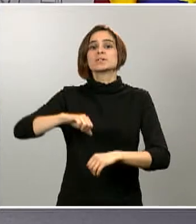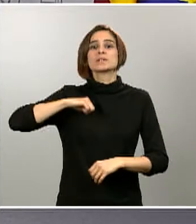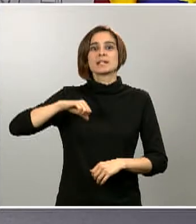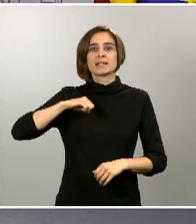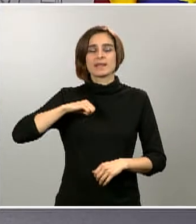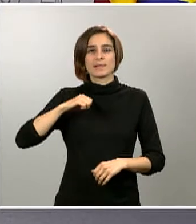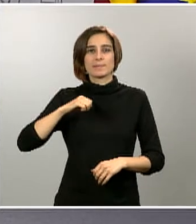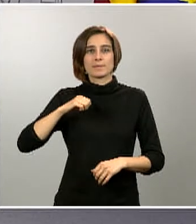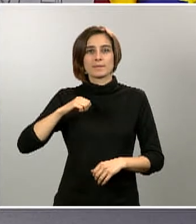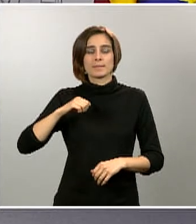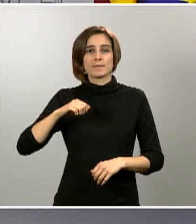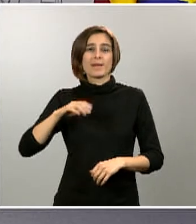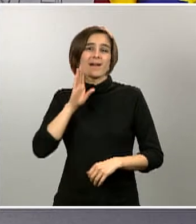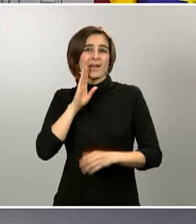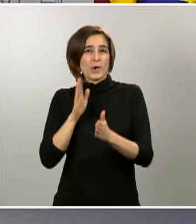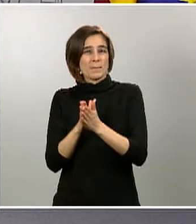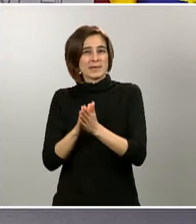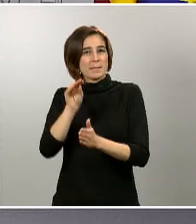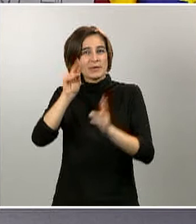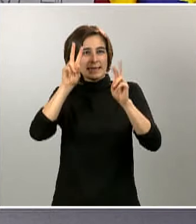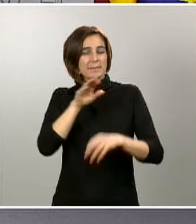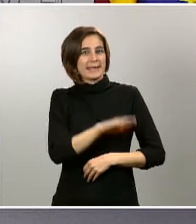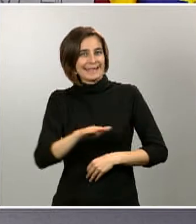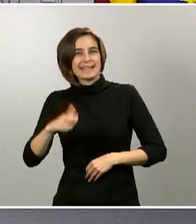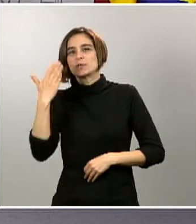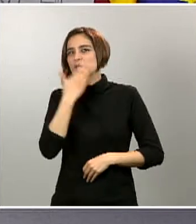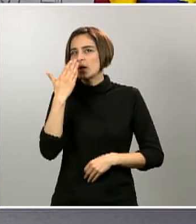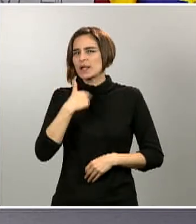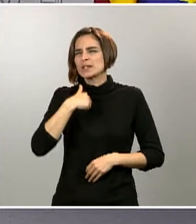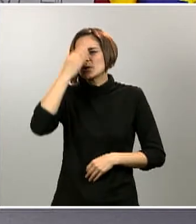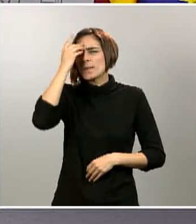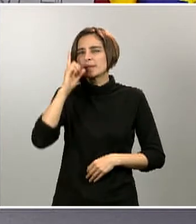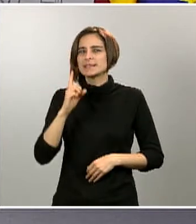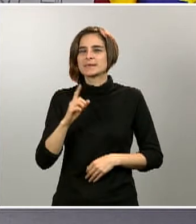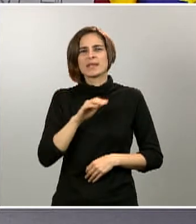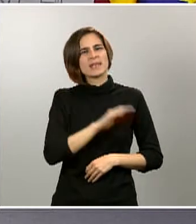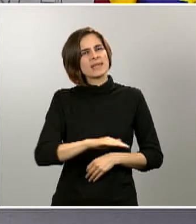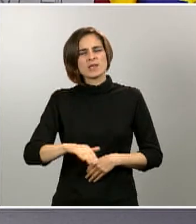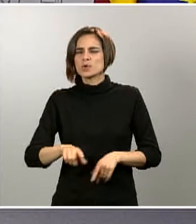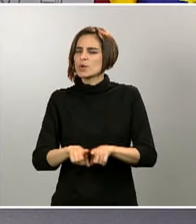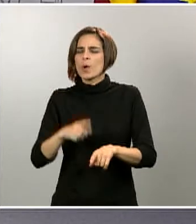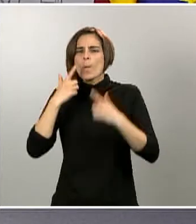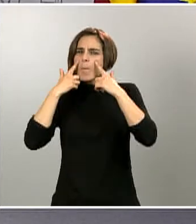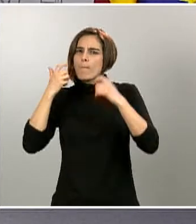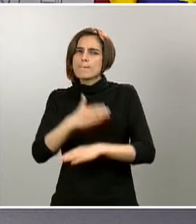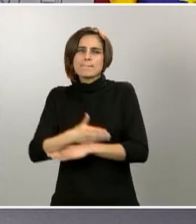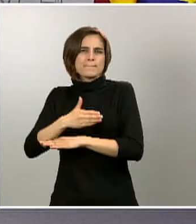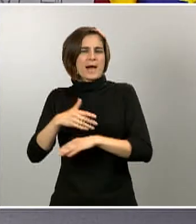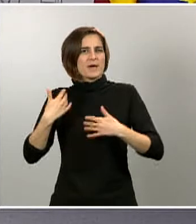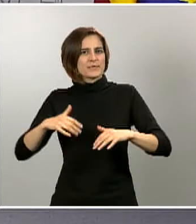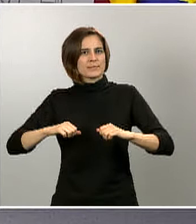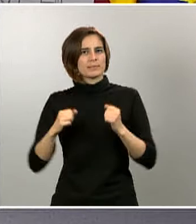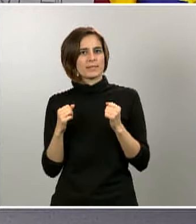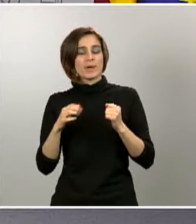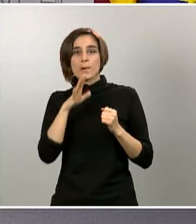y los colegios, ¿no creen que están pagando los niños demasiado este confinamiento? Porque son los que más tiempo llevan